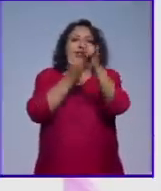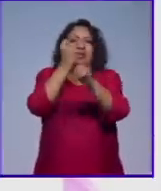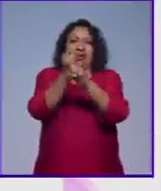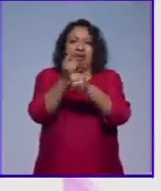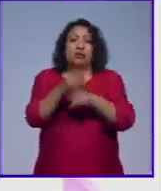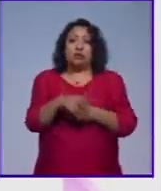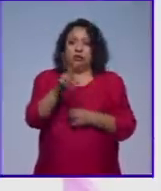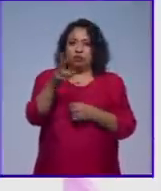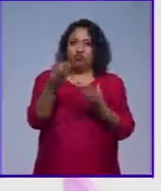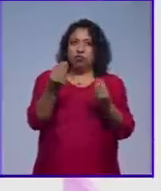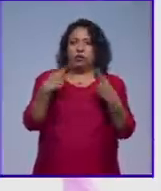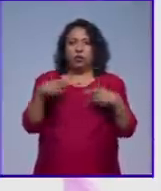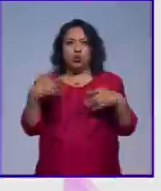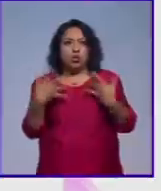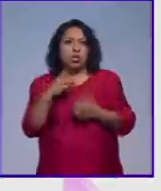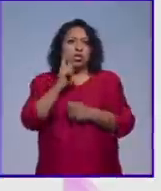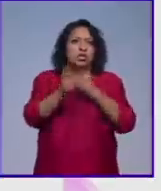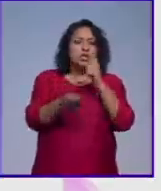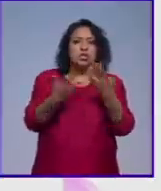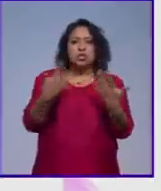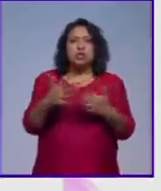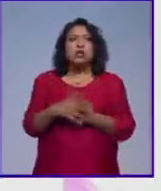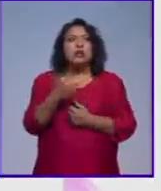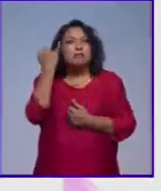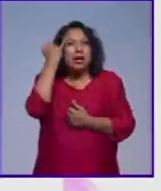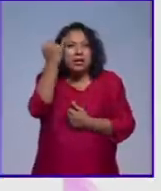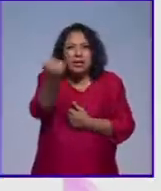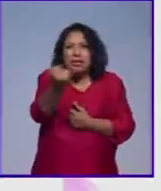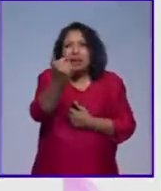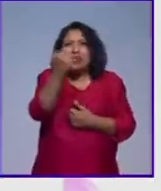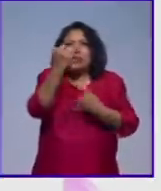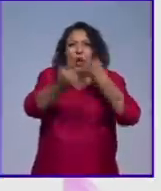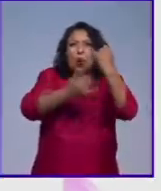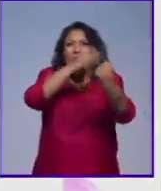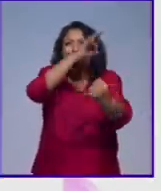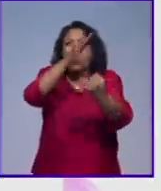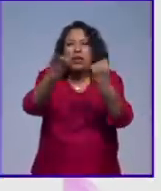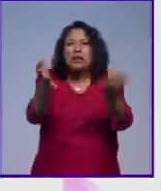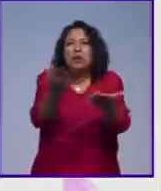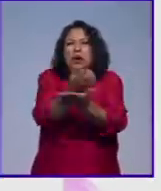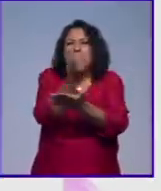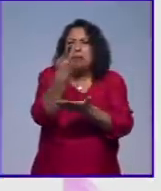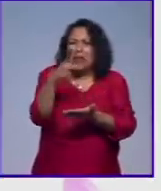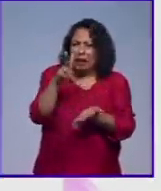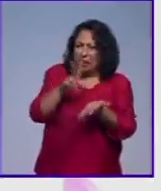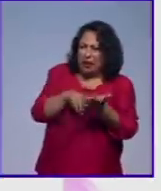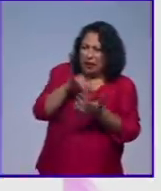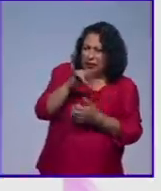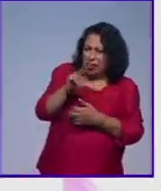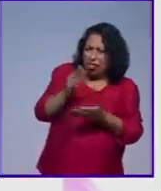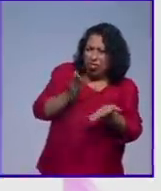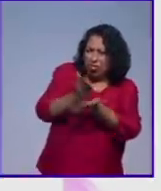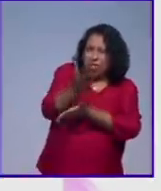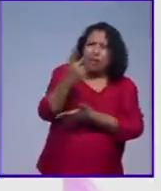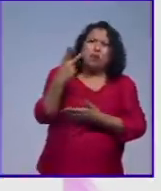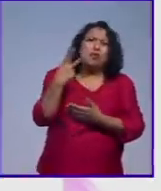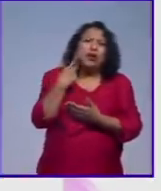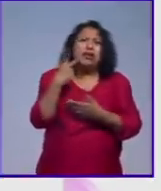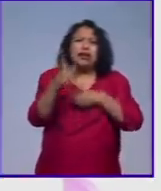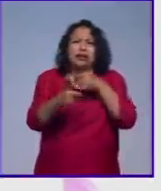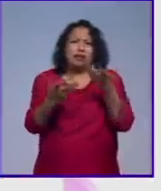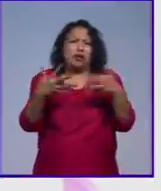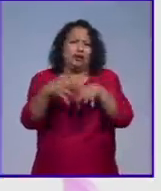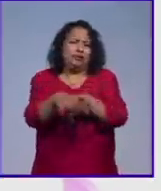Generó polémica, ¿eh? Generó polémica. Pues imagínate, en plena final. ¿Pero qué tanto se vale meter política y